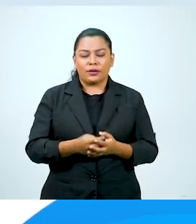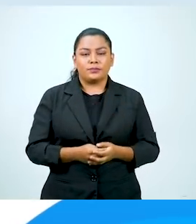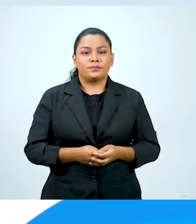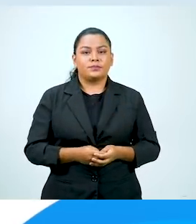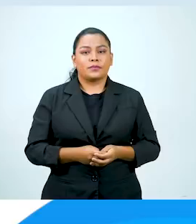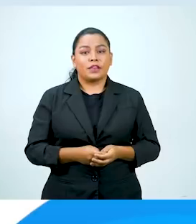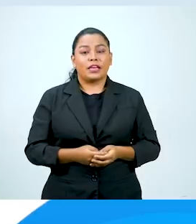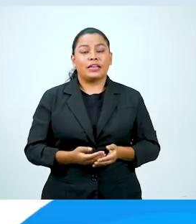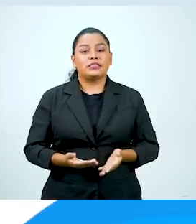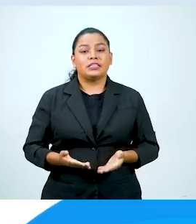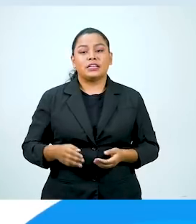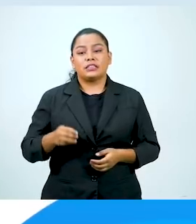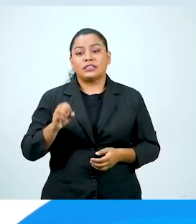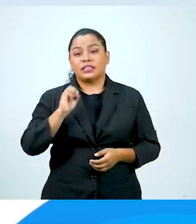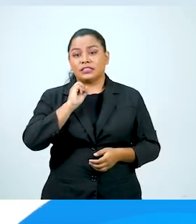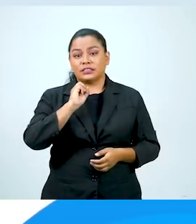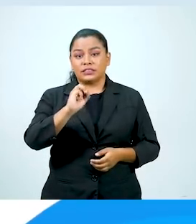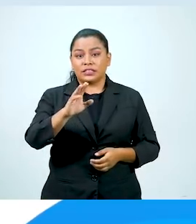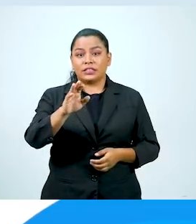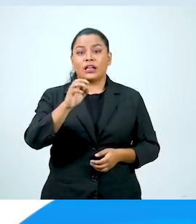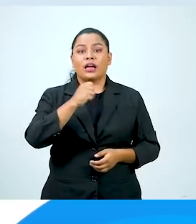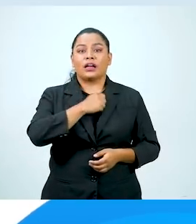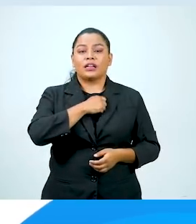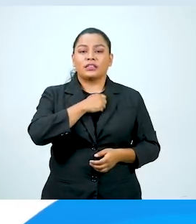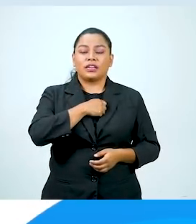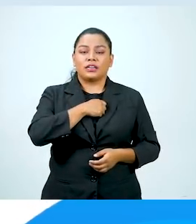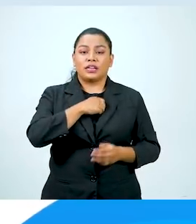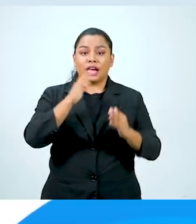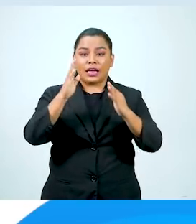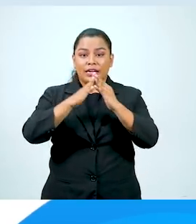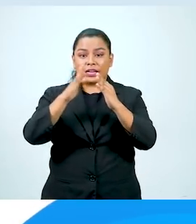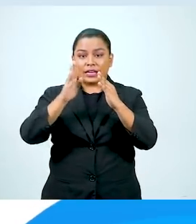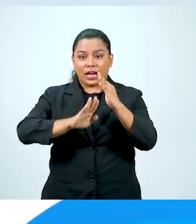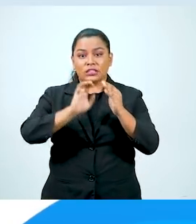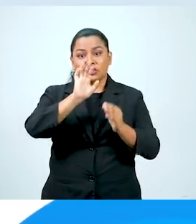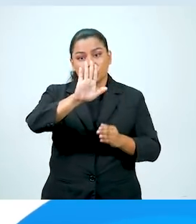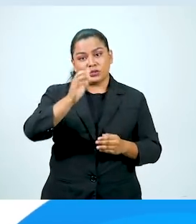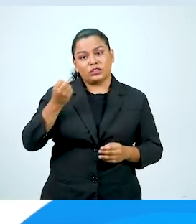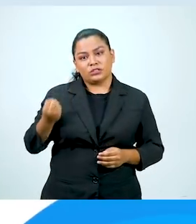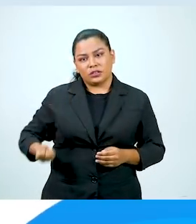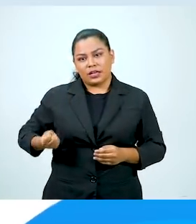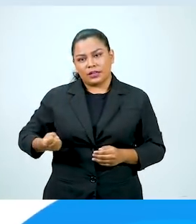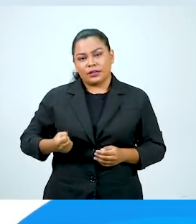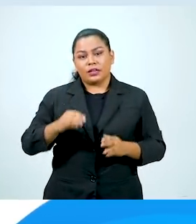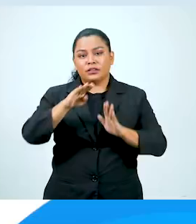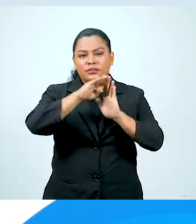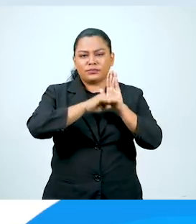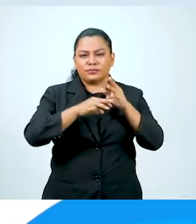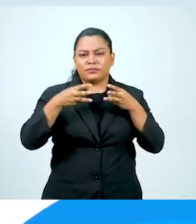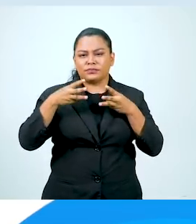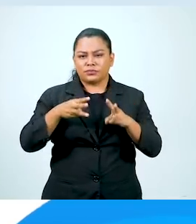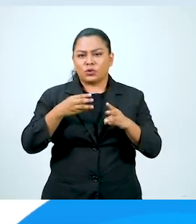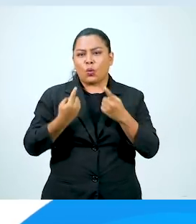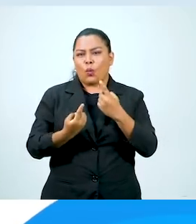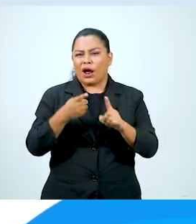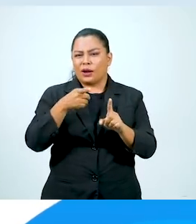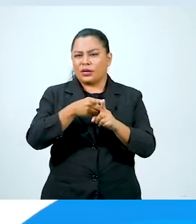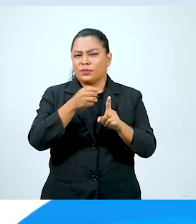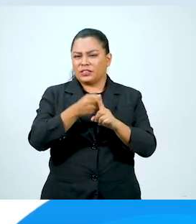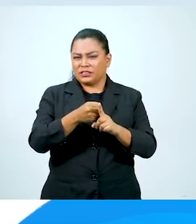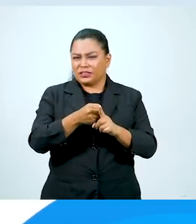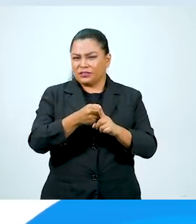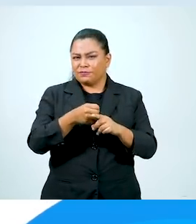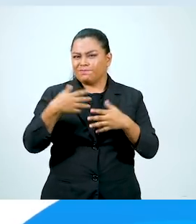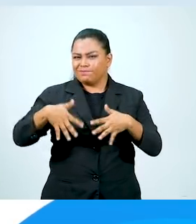la asignación de actividades en casa. En la guía metodológica encontrará el propósito de esta